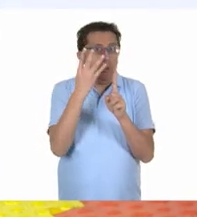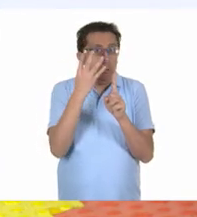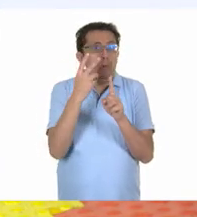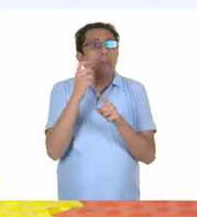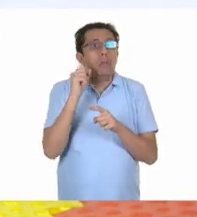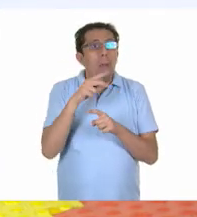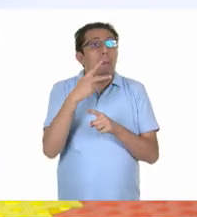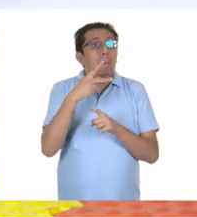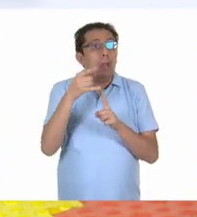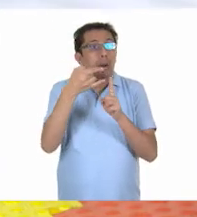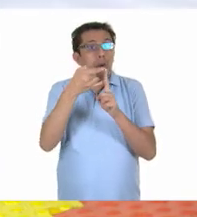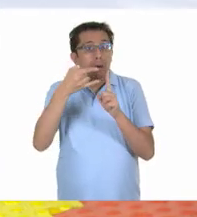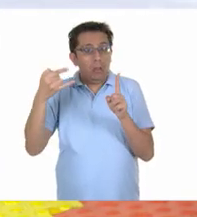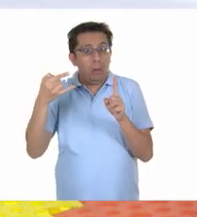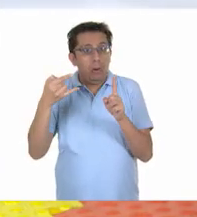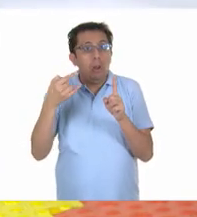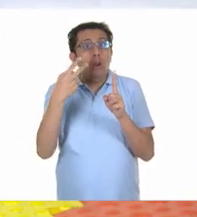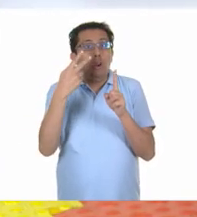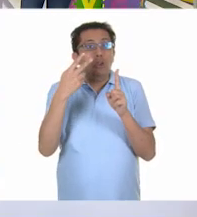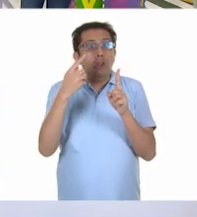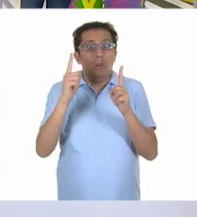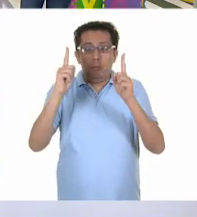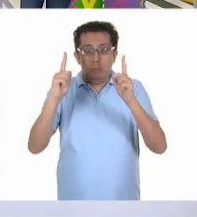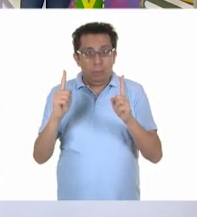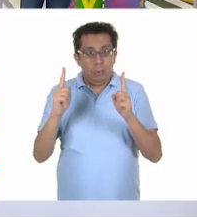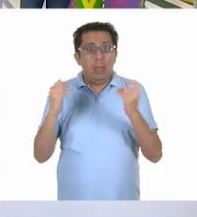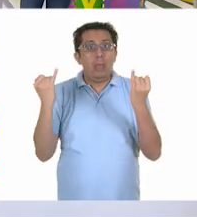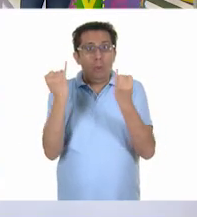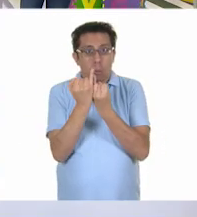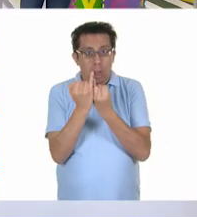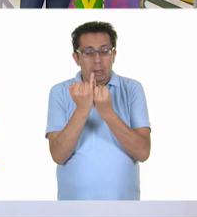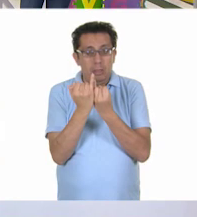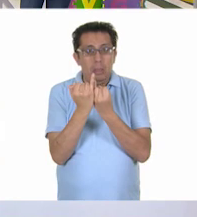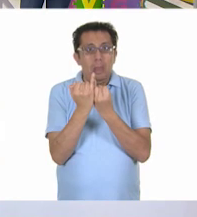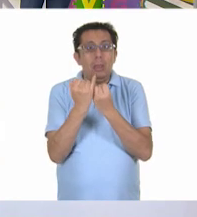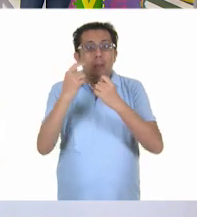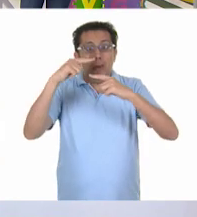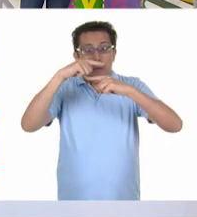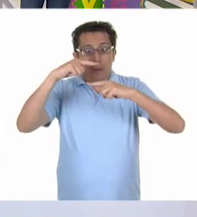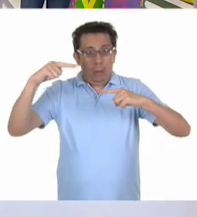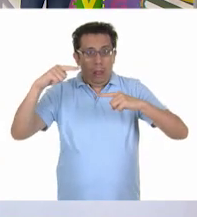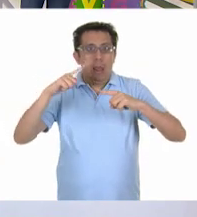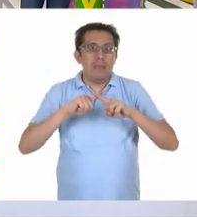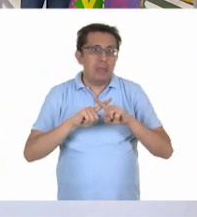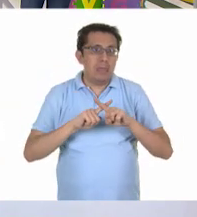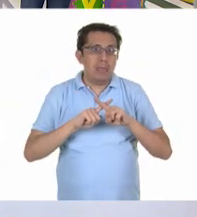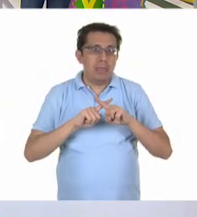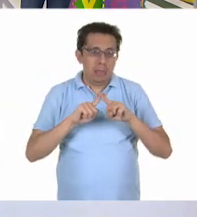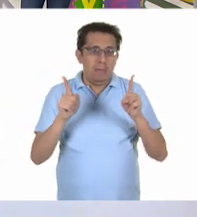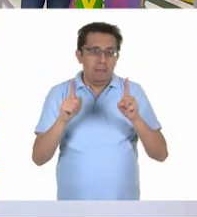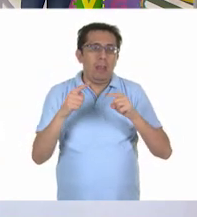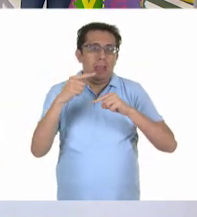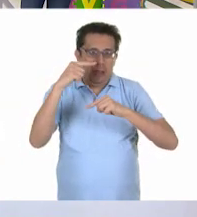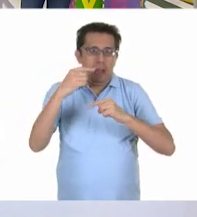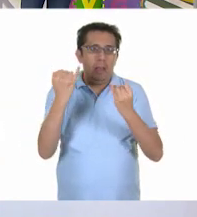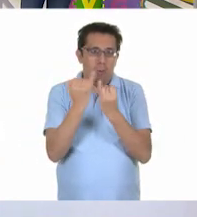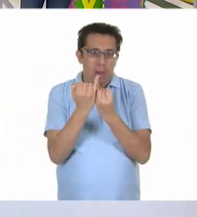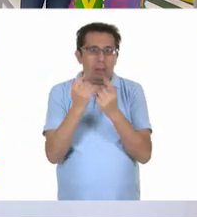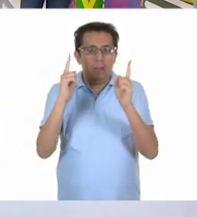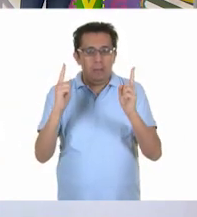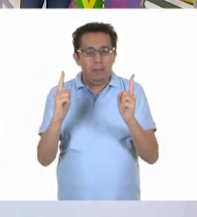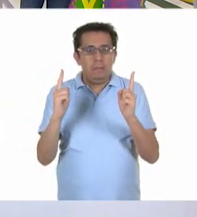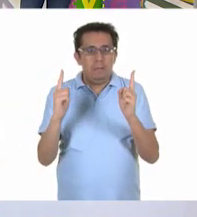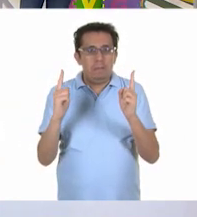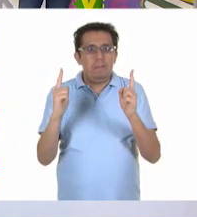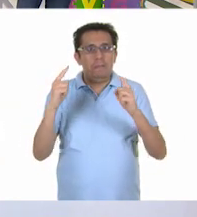y cuatro vértices. Pero el rectángulo tiene dos lados iguales entre sí y otros dos